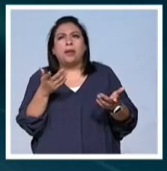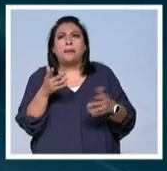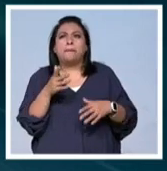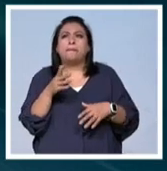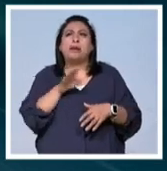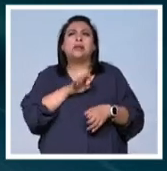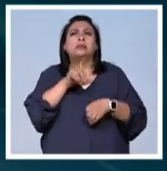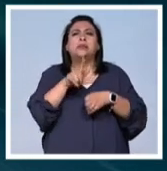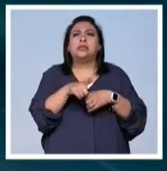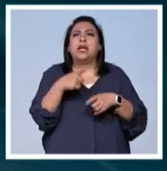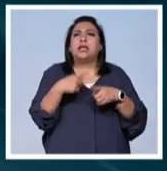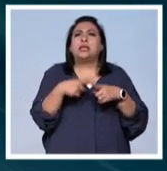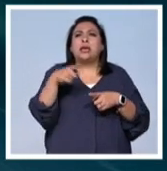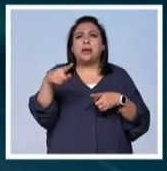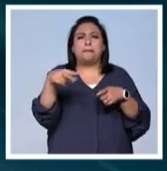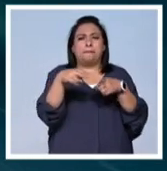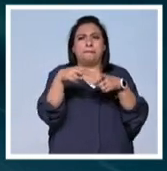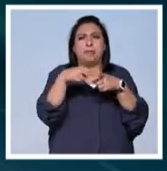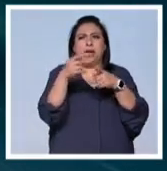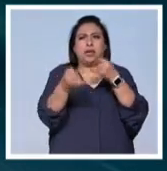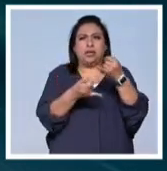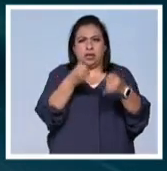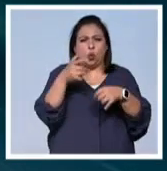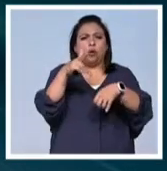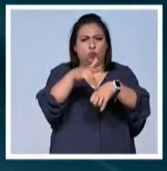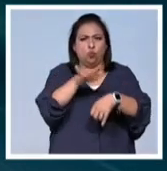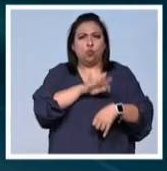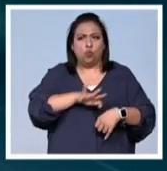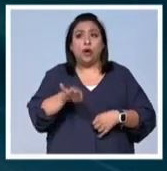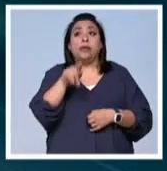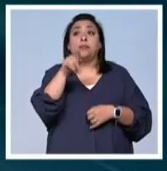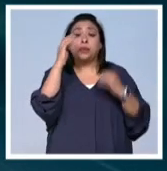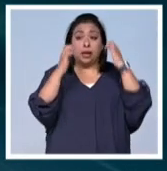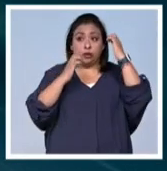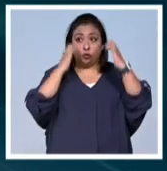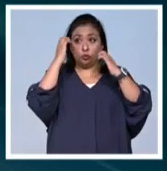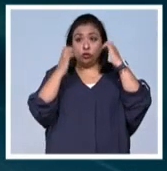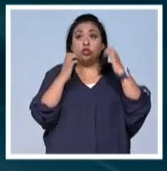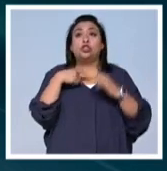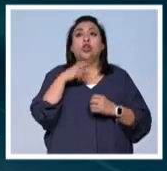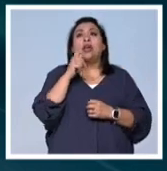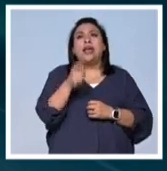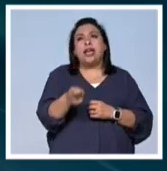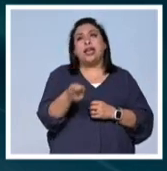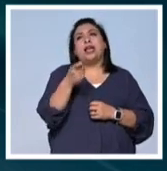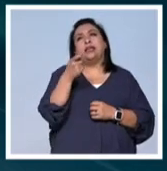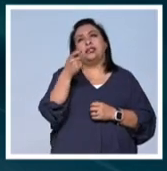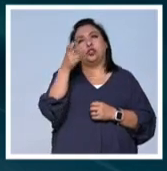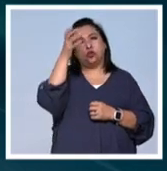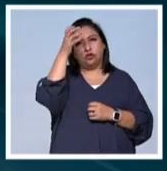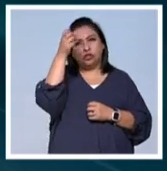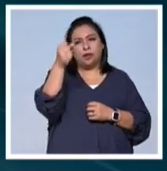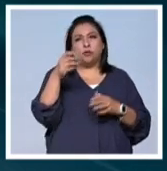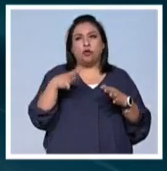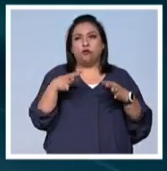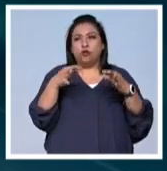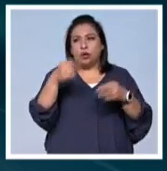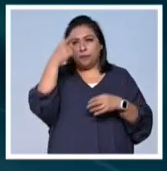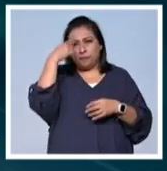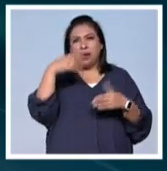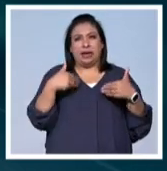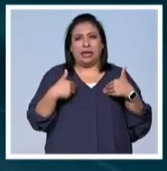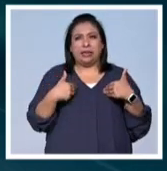especial el parquecito de juegos la exposición está basada en la estructura conceptual de la fundación para